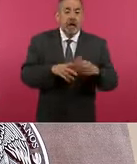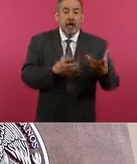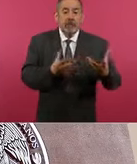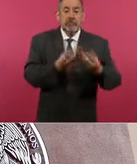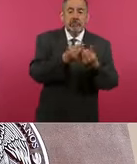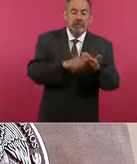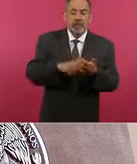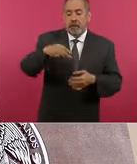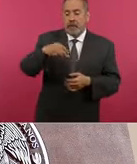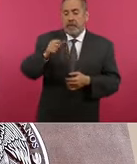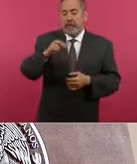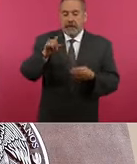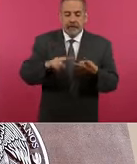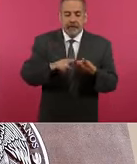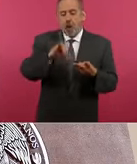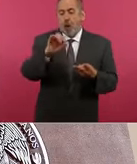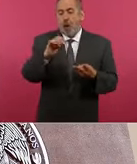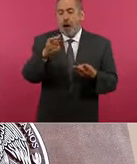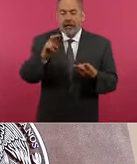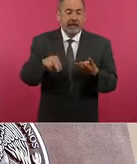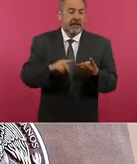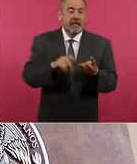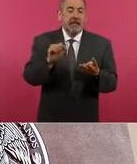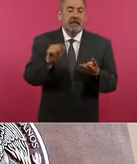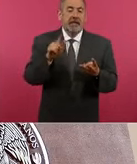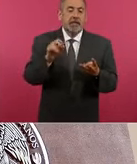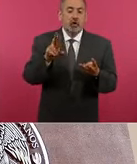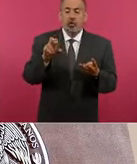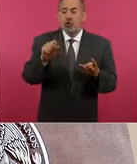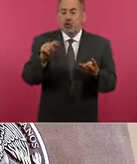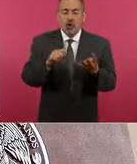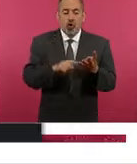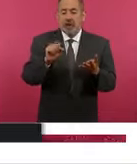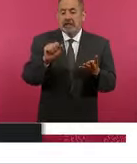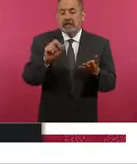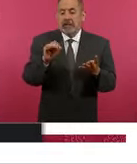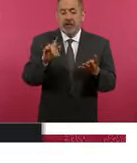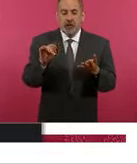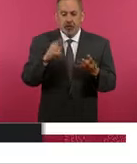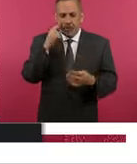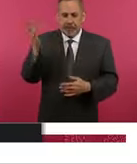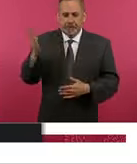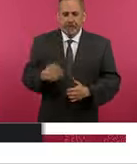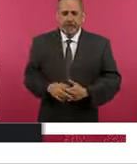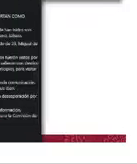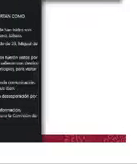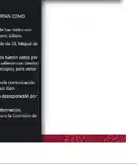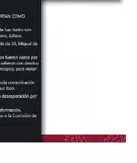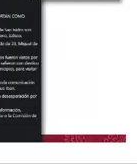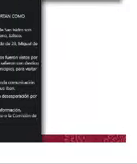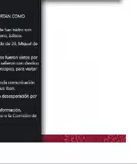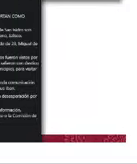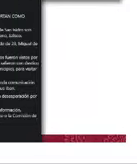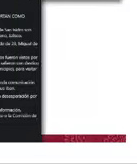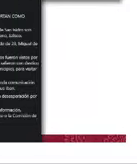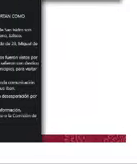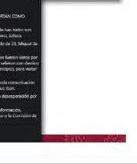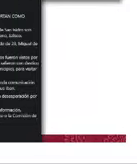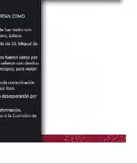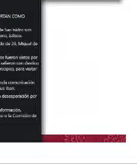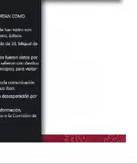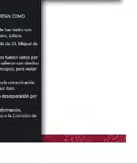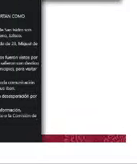Marín, Joaquín López Dóriga, Salvador García Soto, Sergio Sarmiento, Luis Cárdenas, Jorge Fernández Menéndez, así como